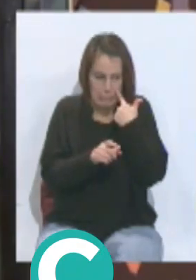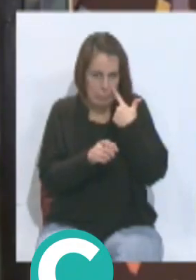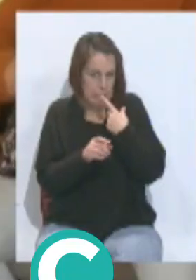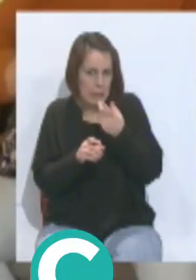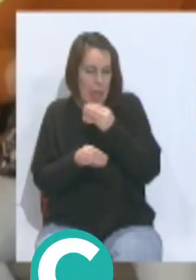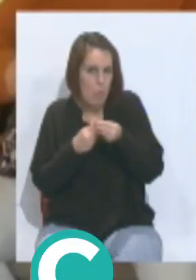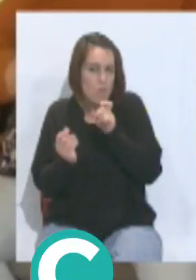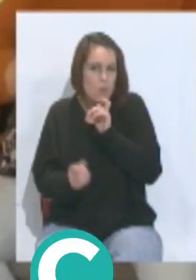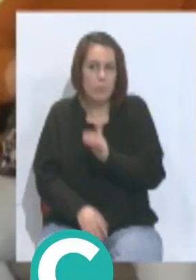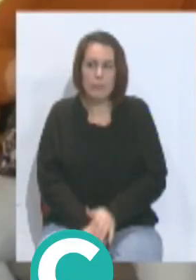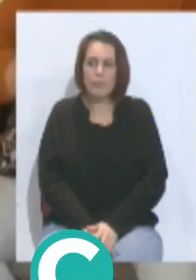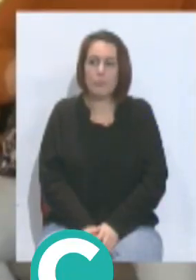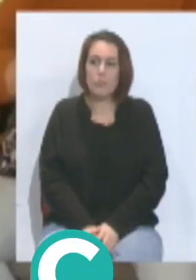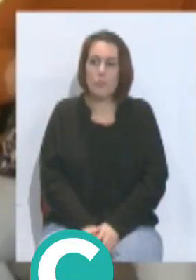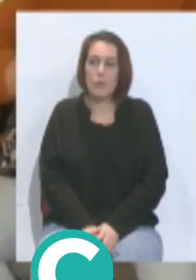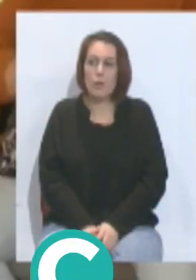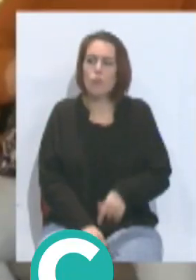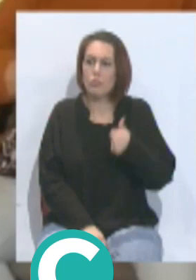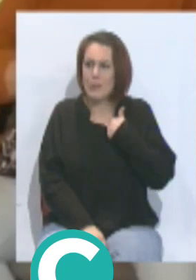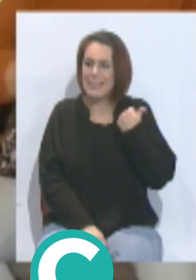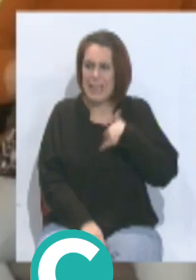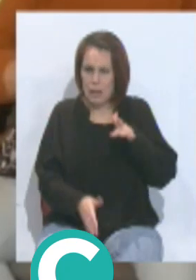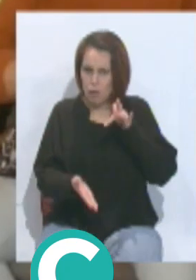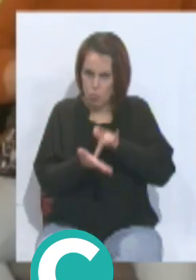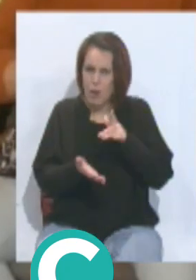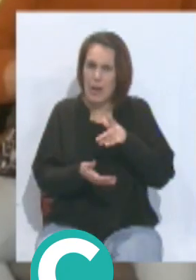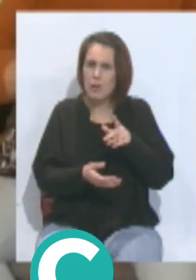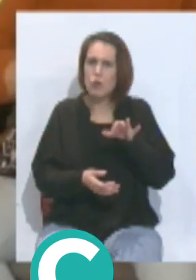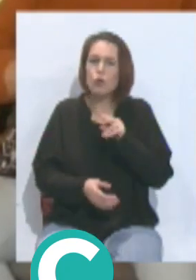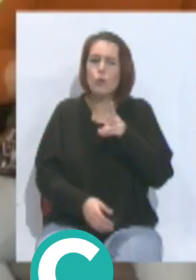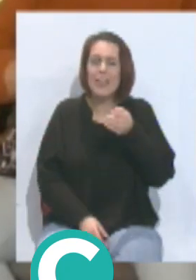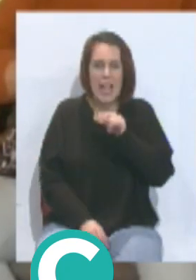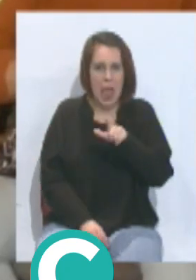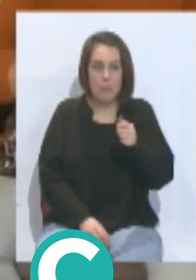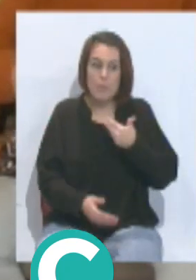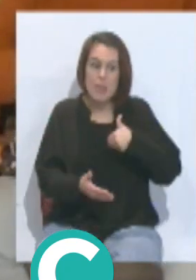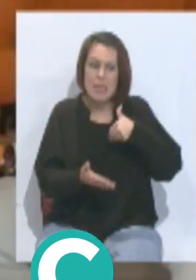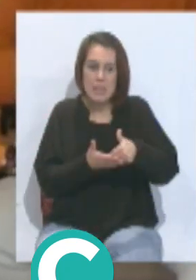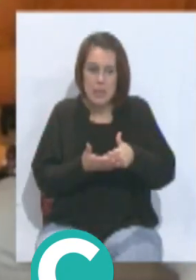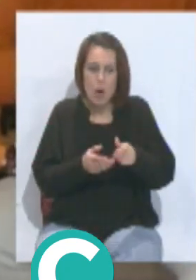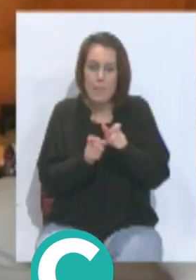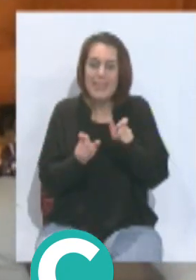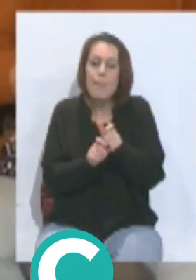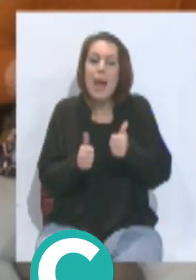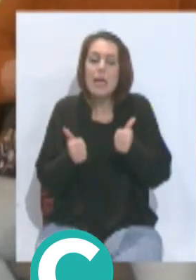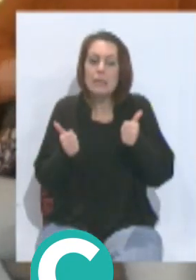escúchenlo. Yo he pasado por eso con Ángel Subiela, porque Ángel Subiela me ha pedido mi más métrica.